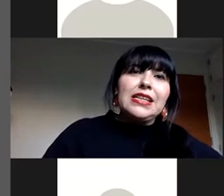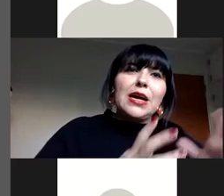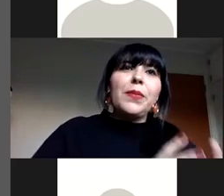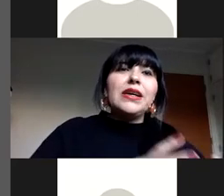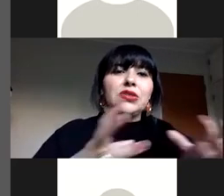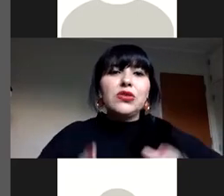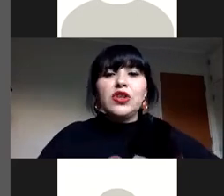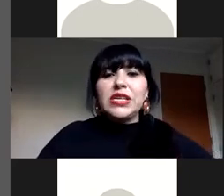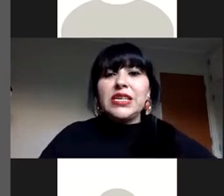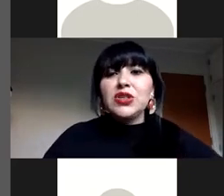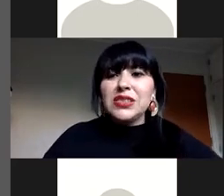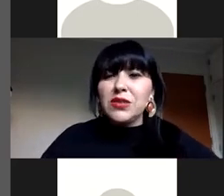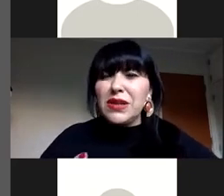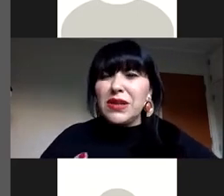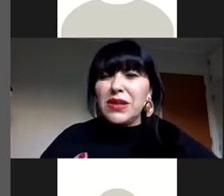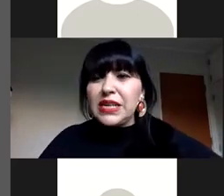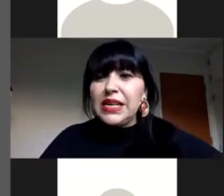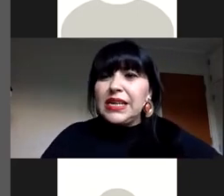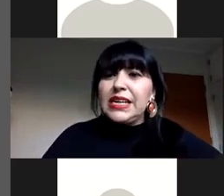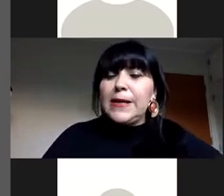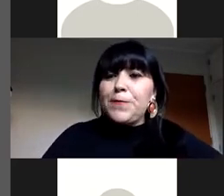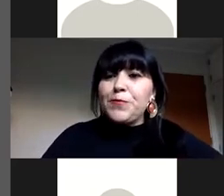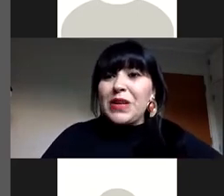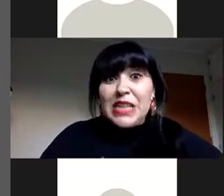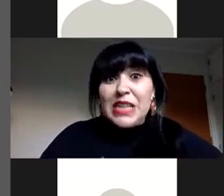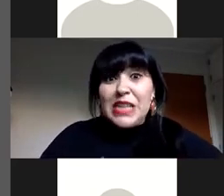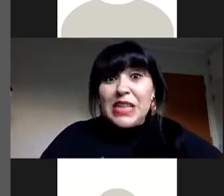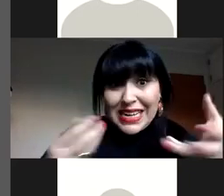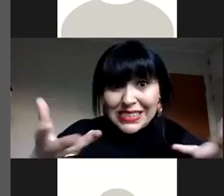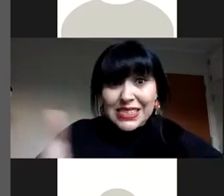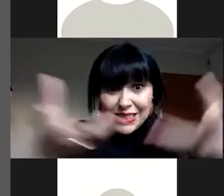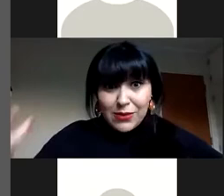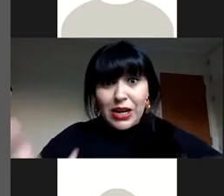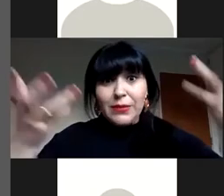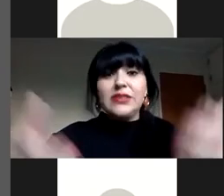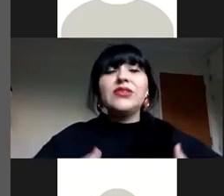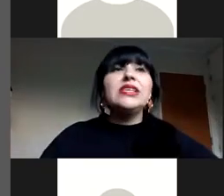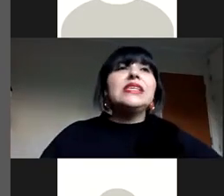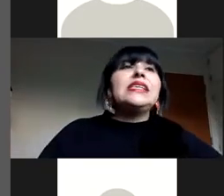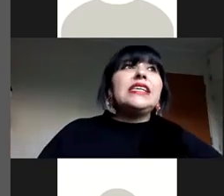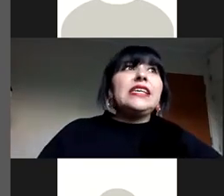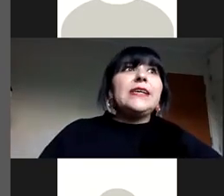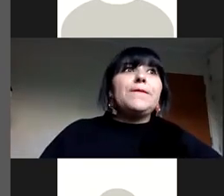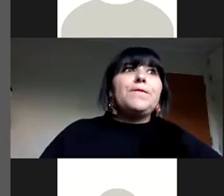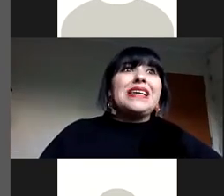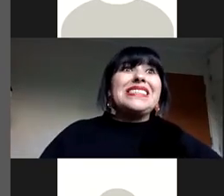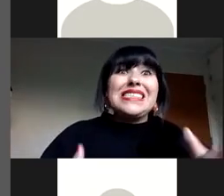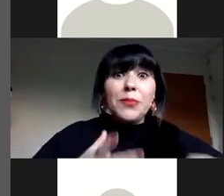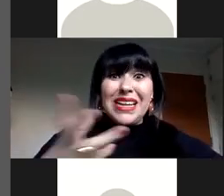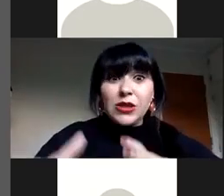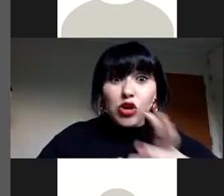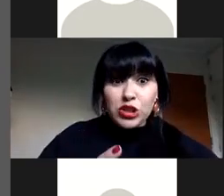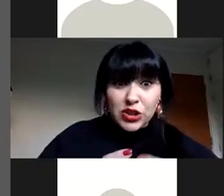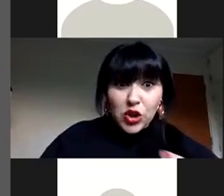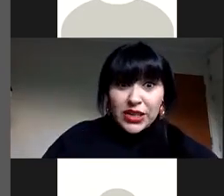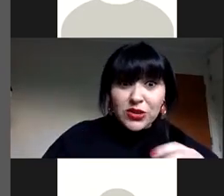el traspaso fronterizo está siendo más difícil, ya hay menos mercancía, digamos, a la mano, se están